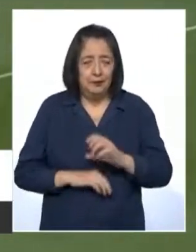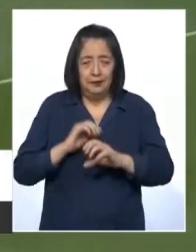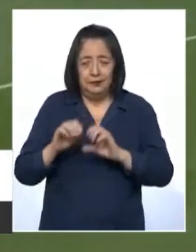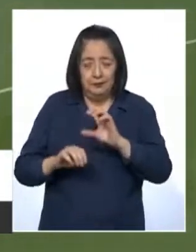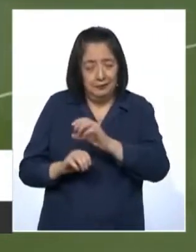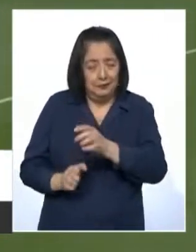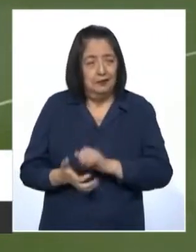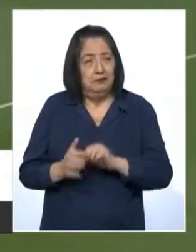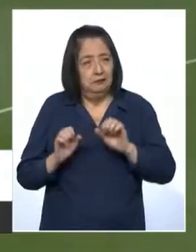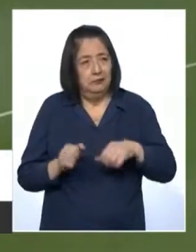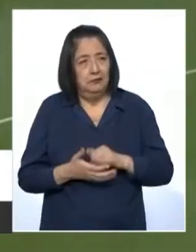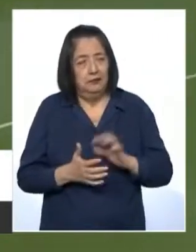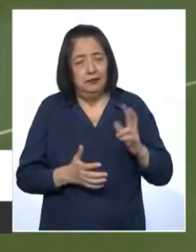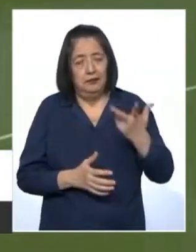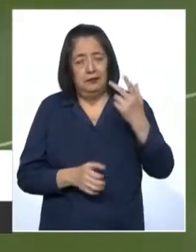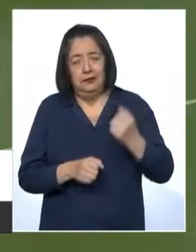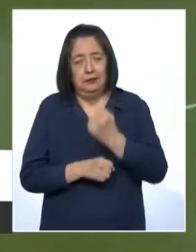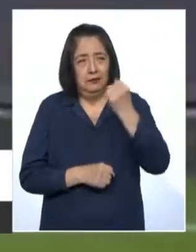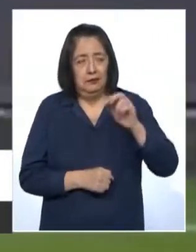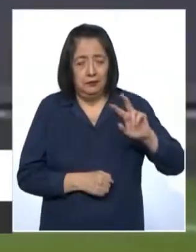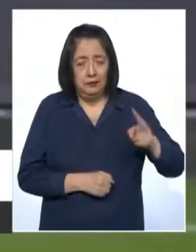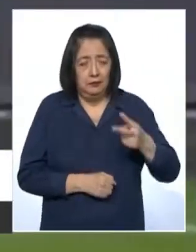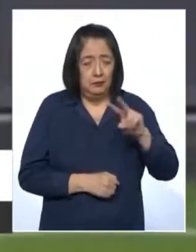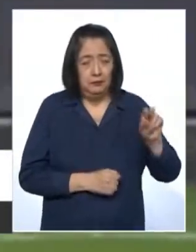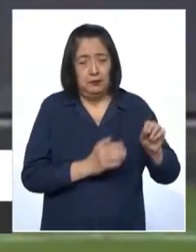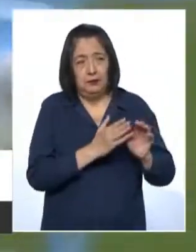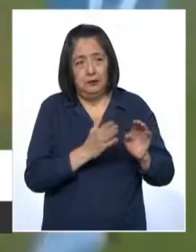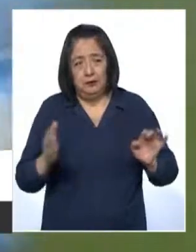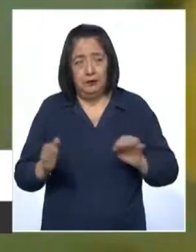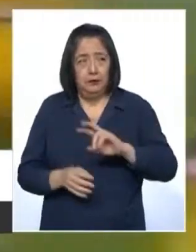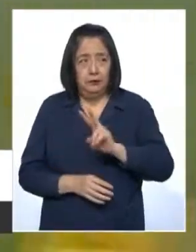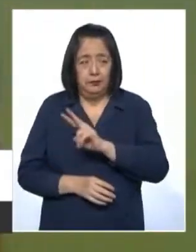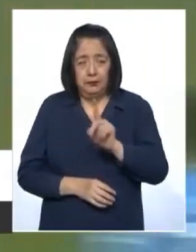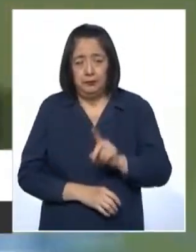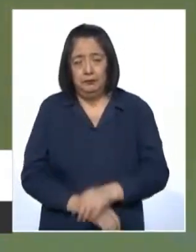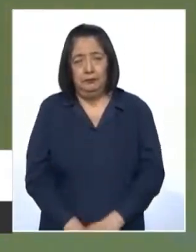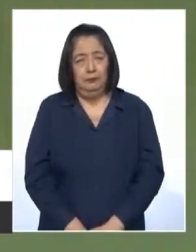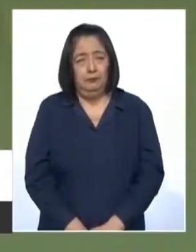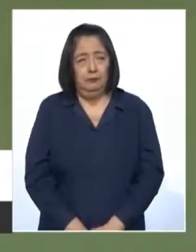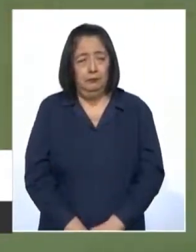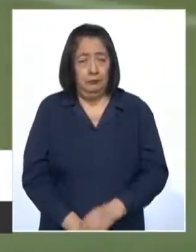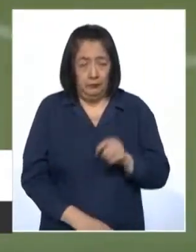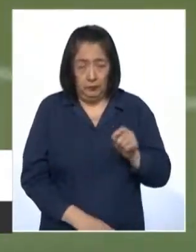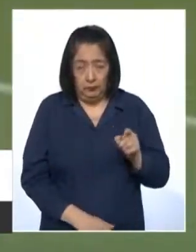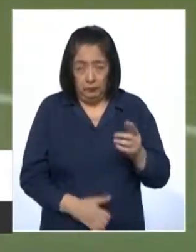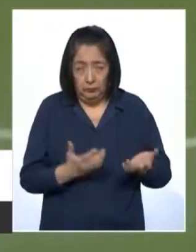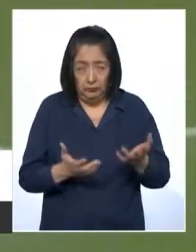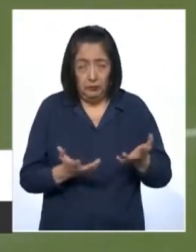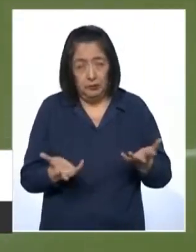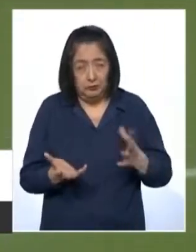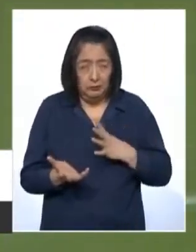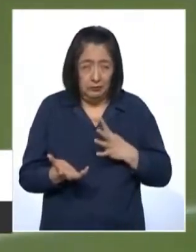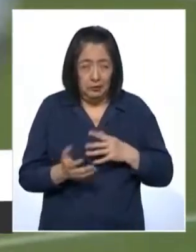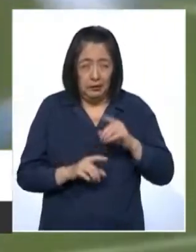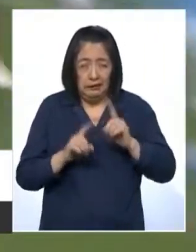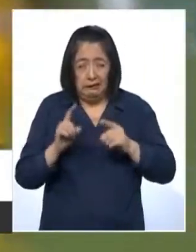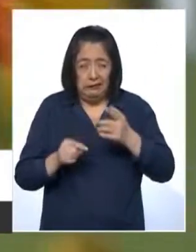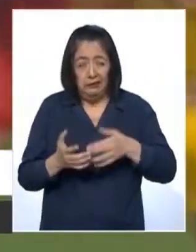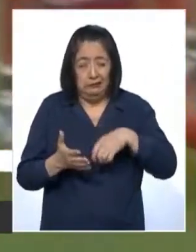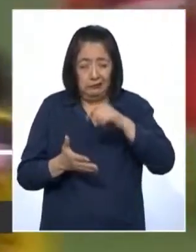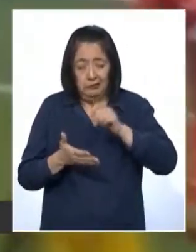con el que ha logrado 3 títulos entre 2020 y 2021. ¿Tú serías capaz de ceder algunos puntos en